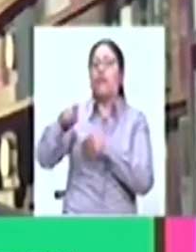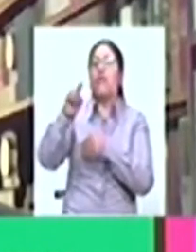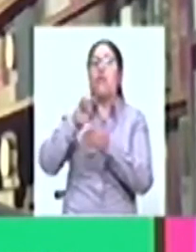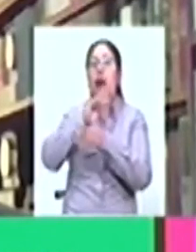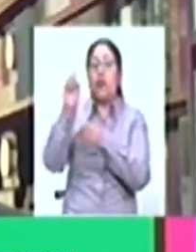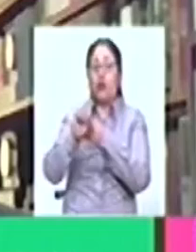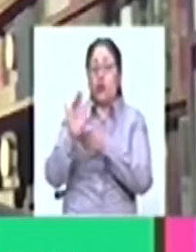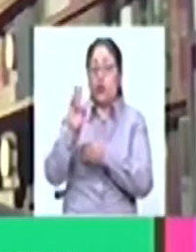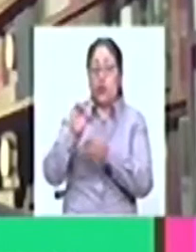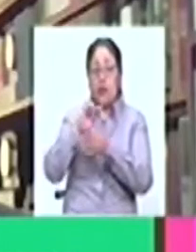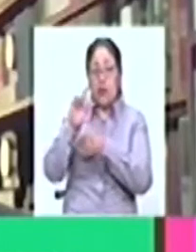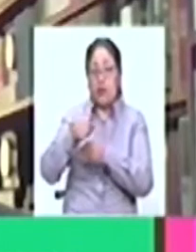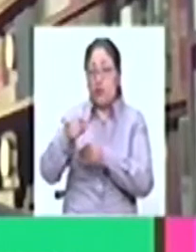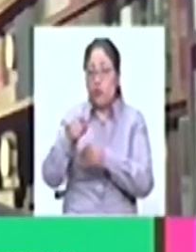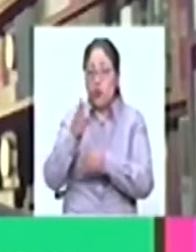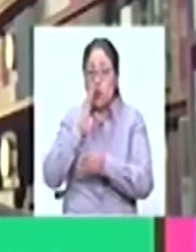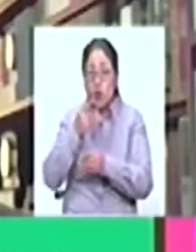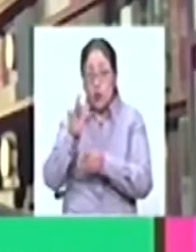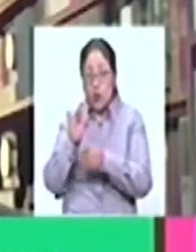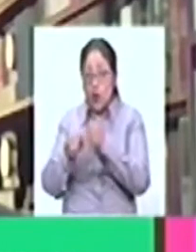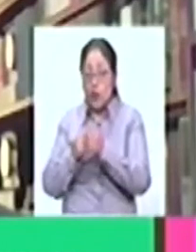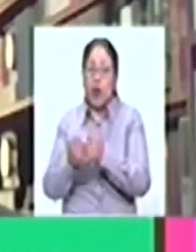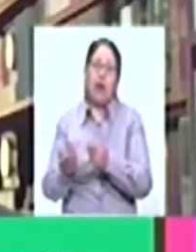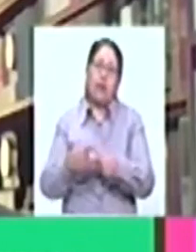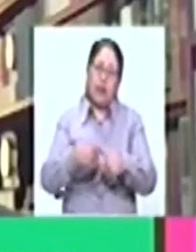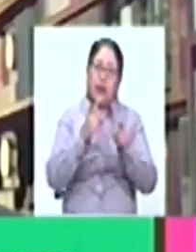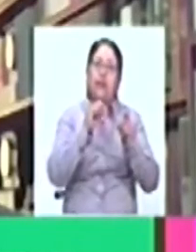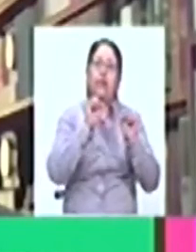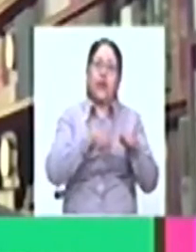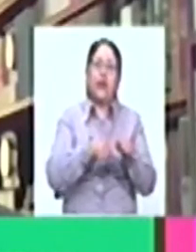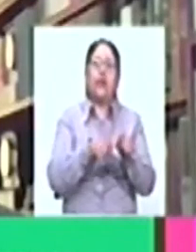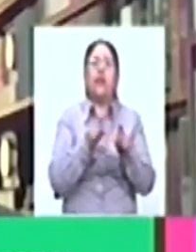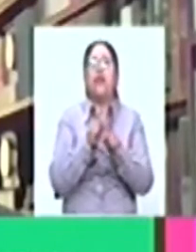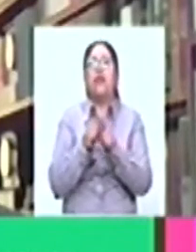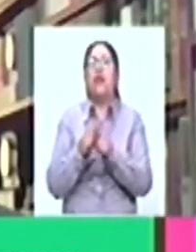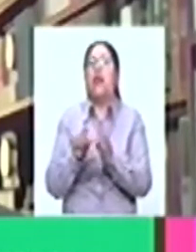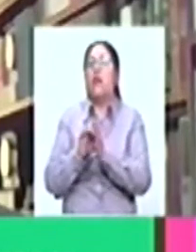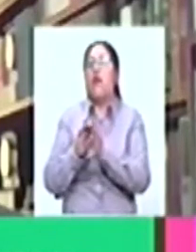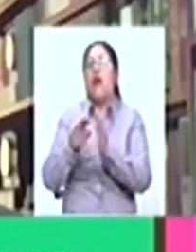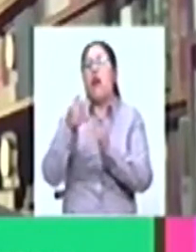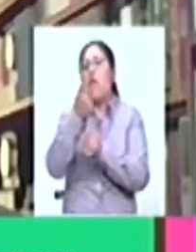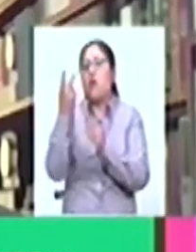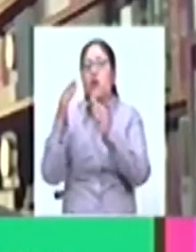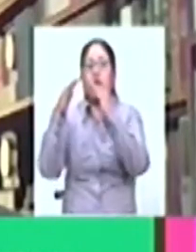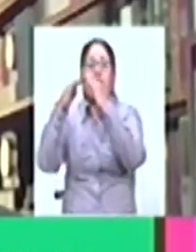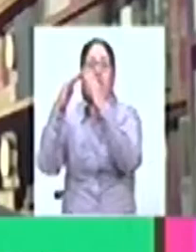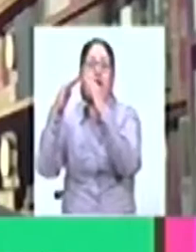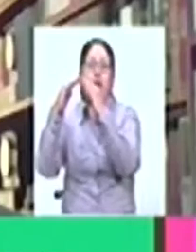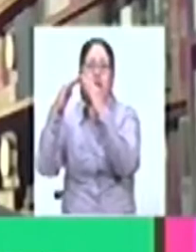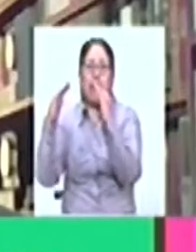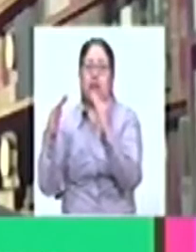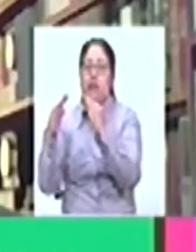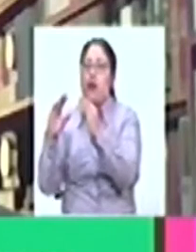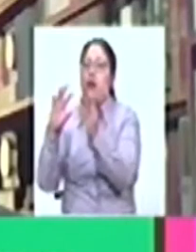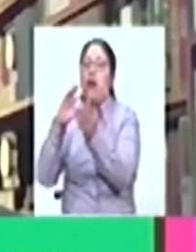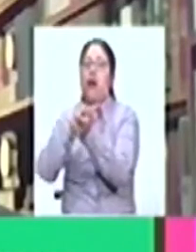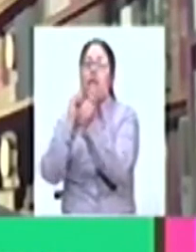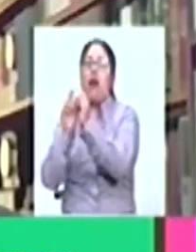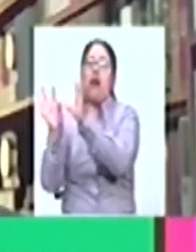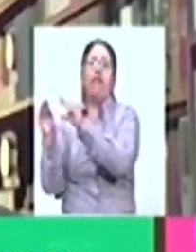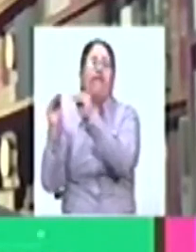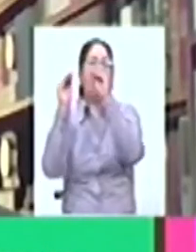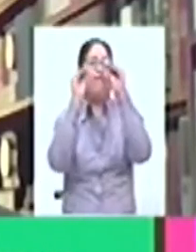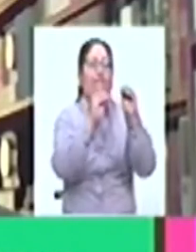por otro lado deben también actualizar su domicilio las personas que hayan cambiado de residencia en el